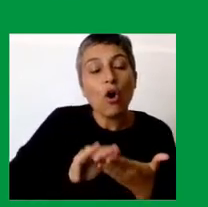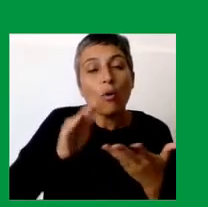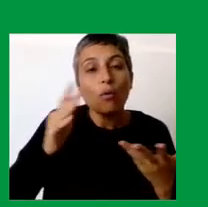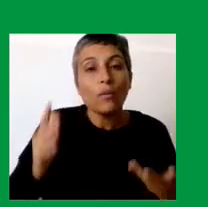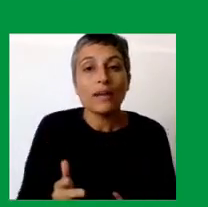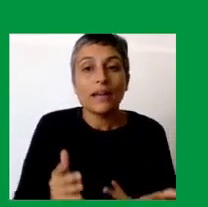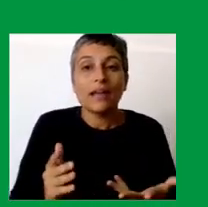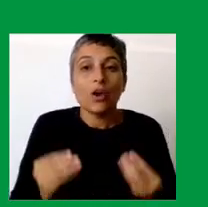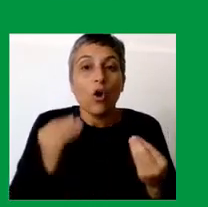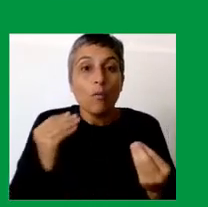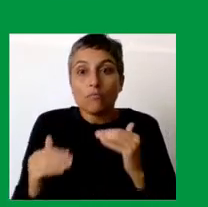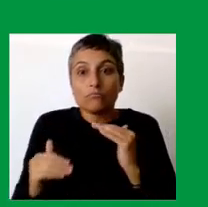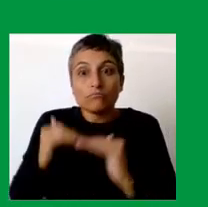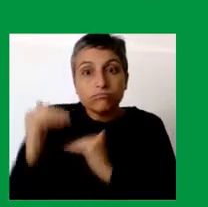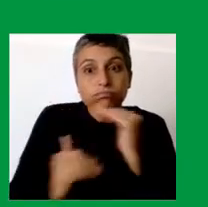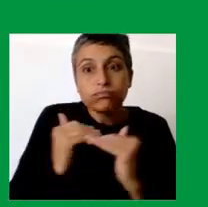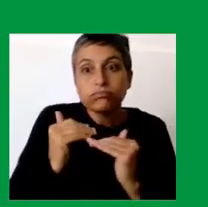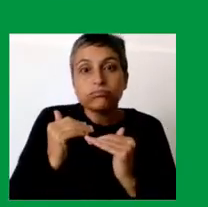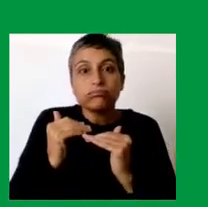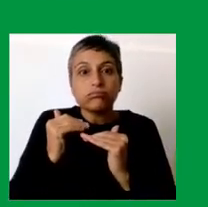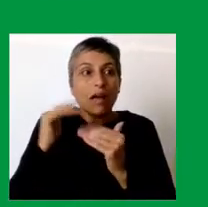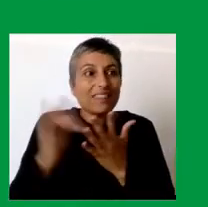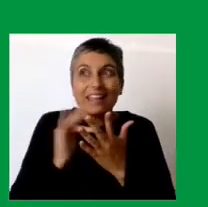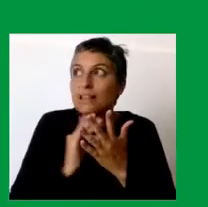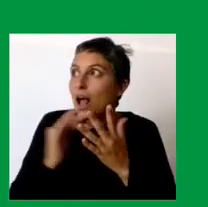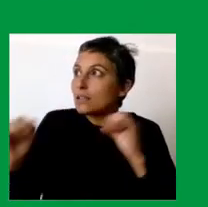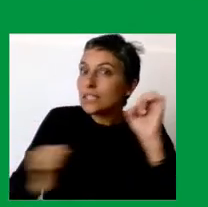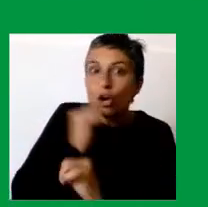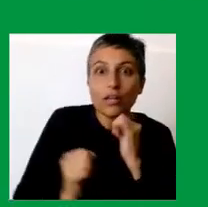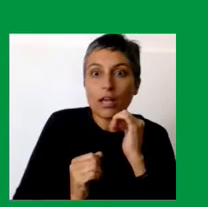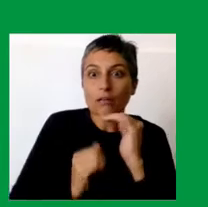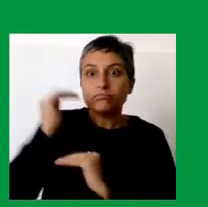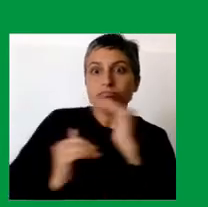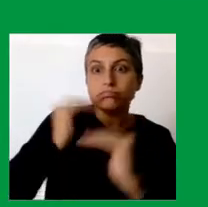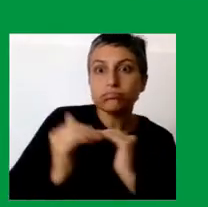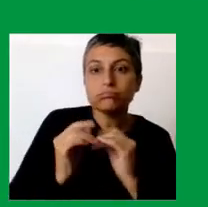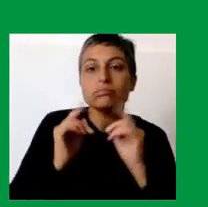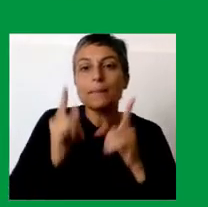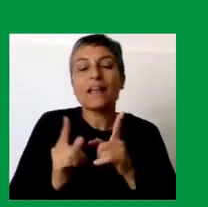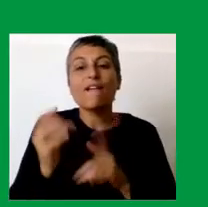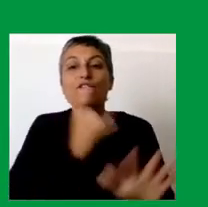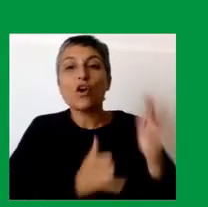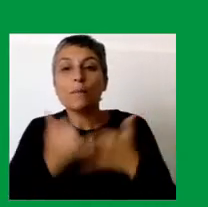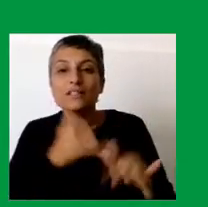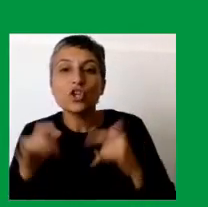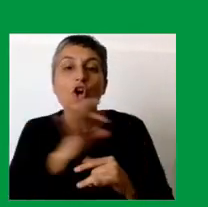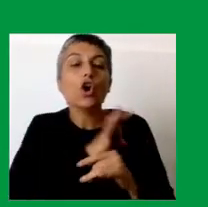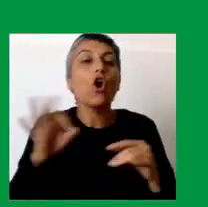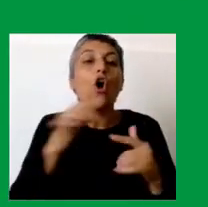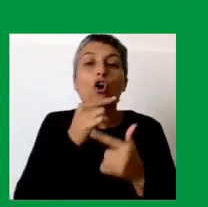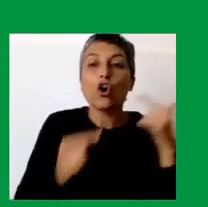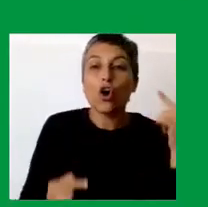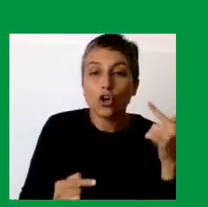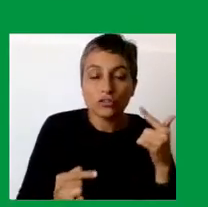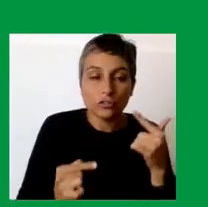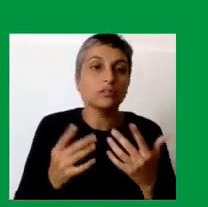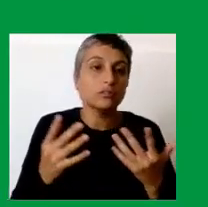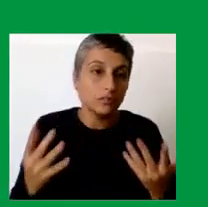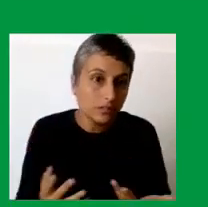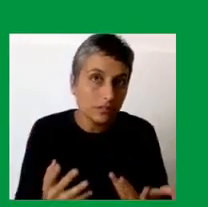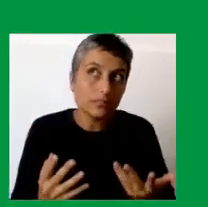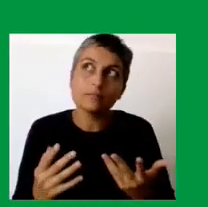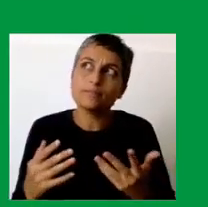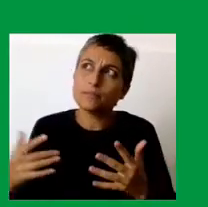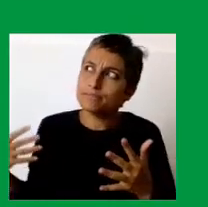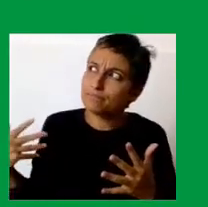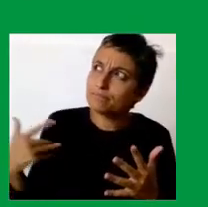la aceleración y el avance de la digitalización de la información, de los contenidos, a lo largo, digamos, de los